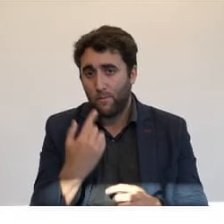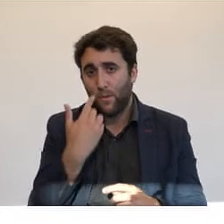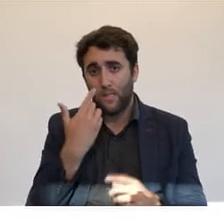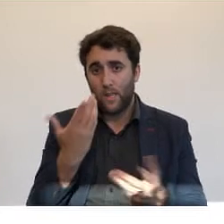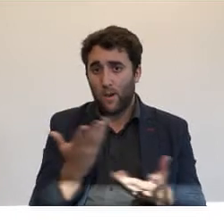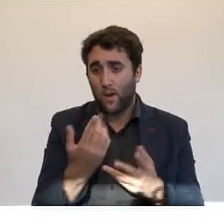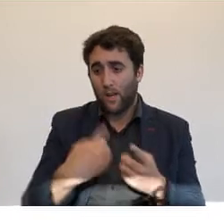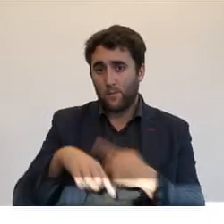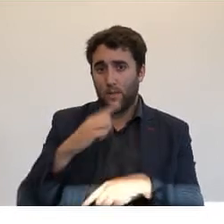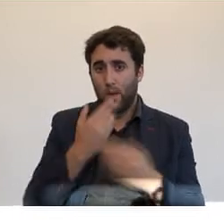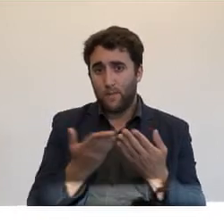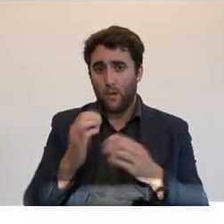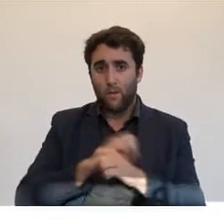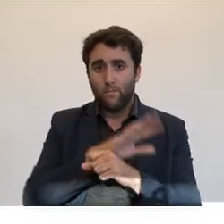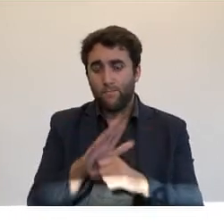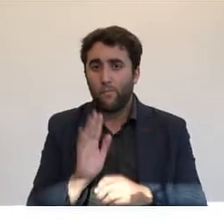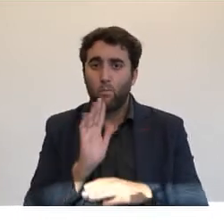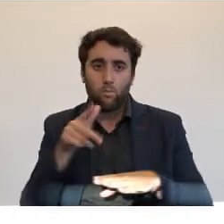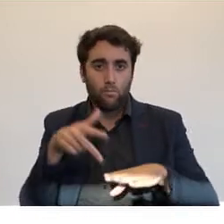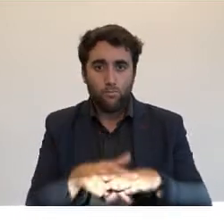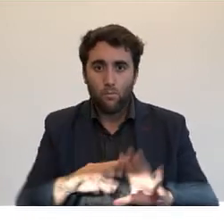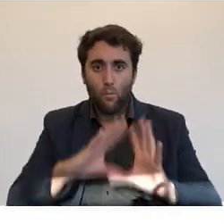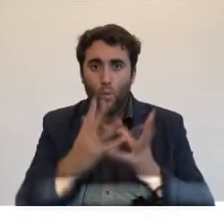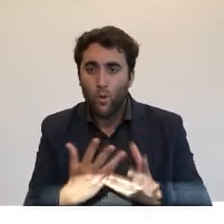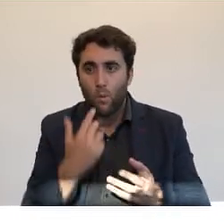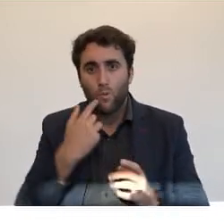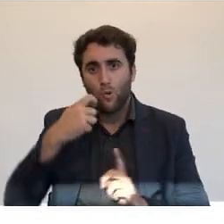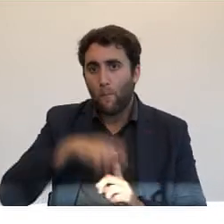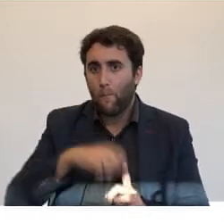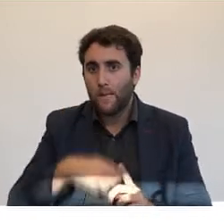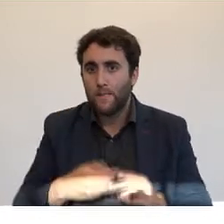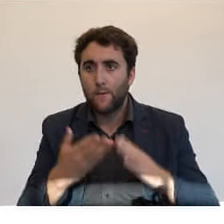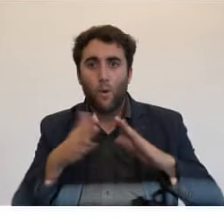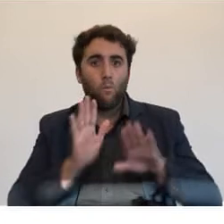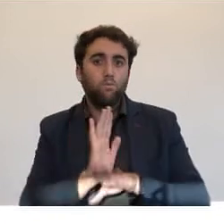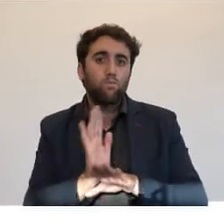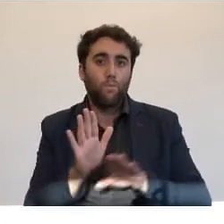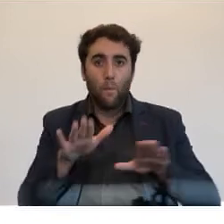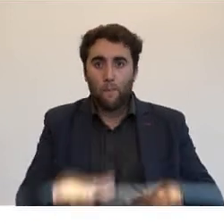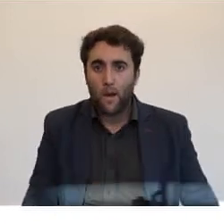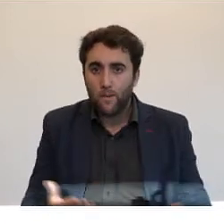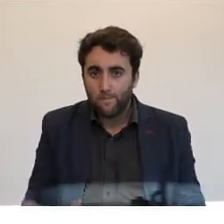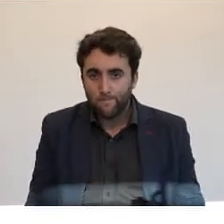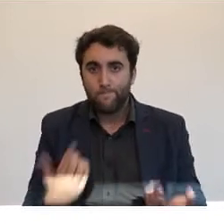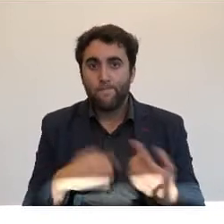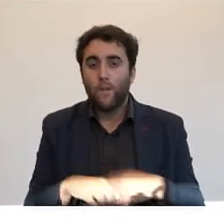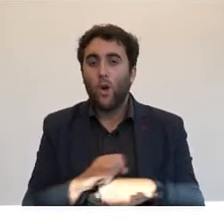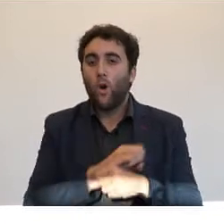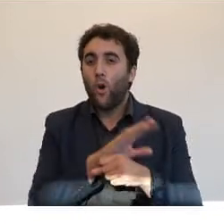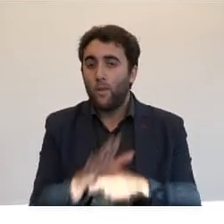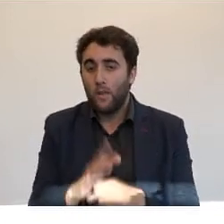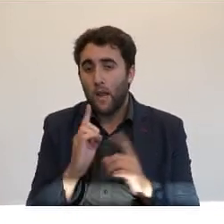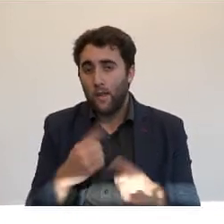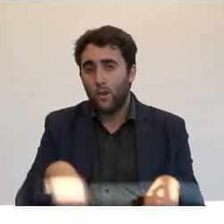planetaria bloquea y paraliza al mundo durante muchos meses. El COVID-19 ha sido una